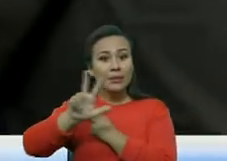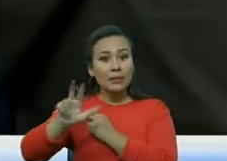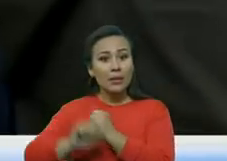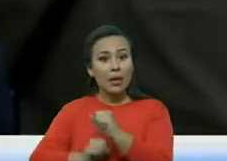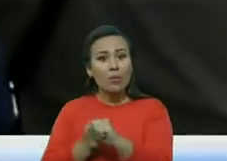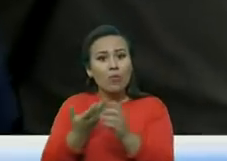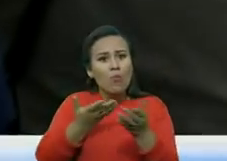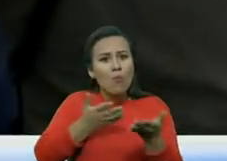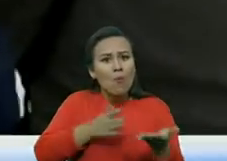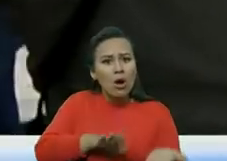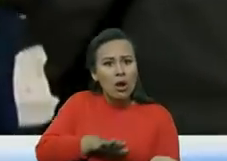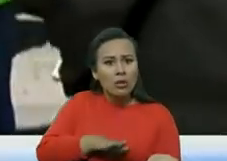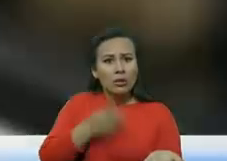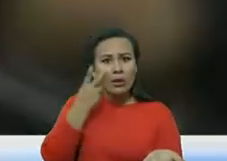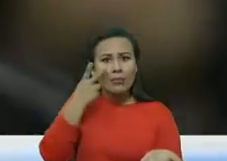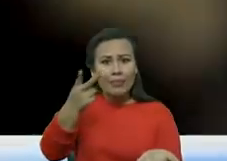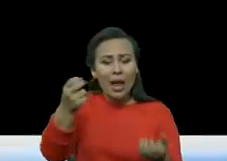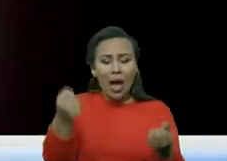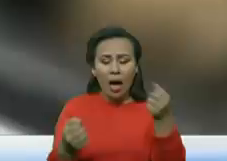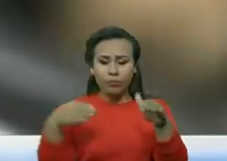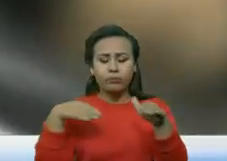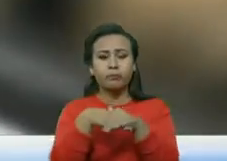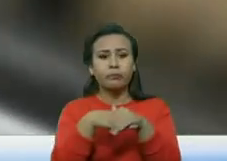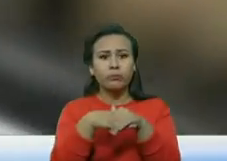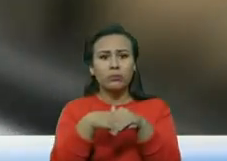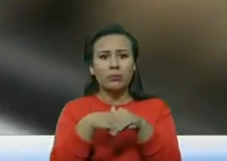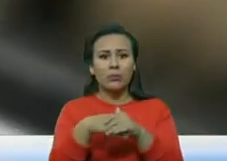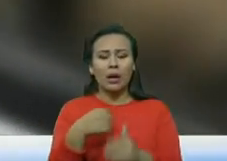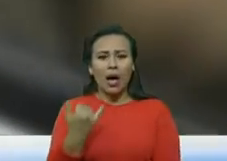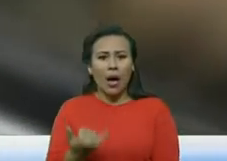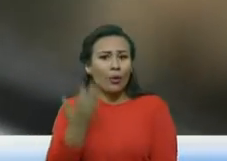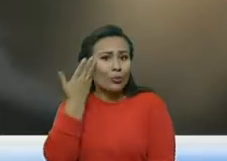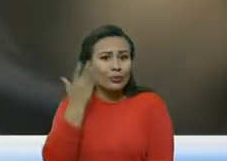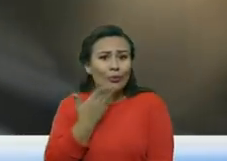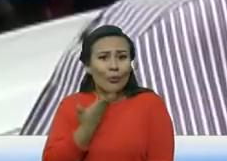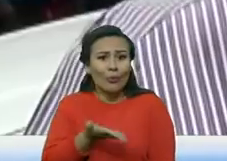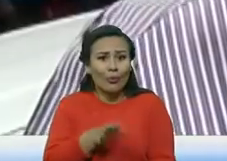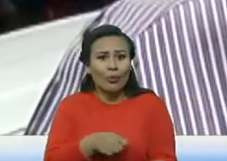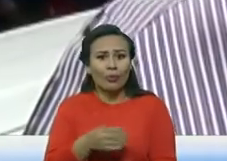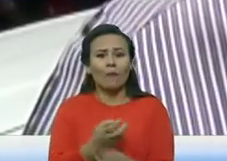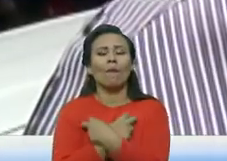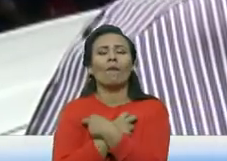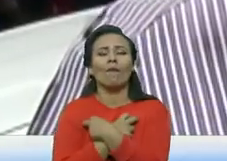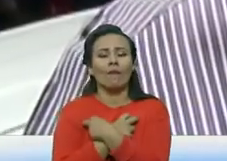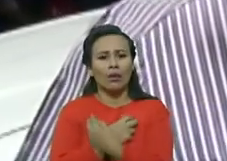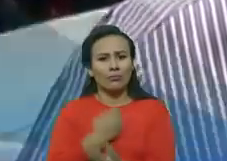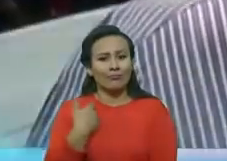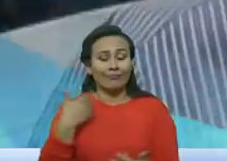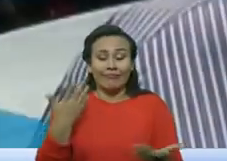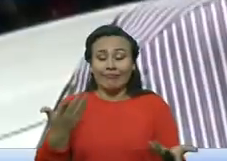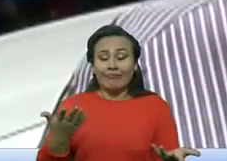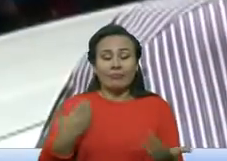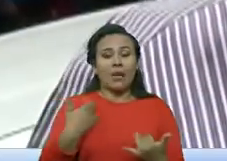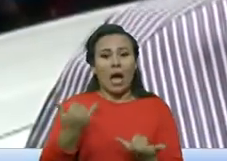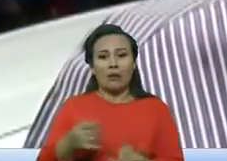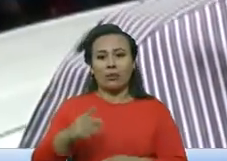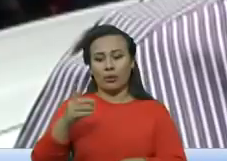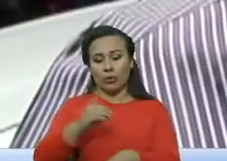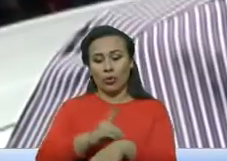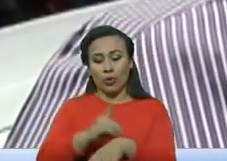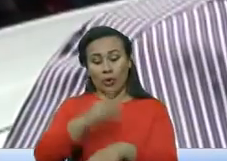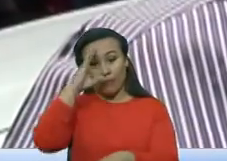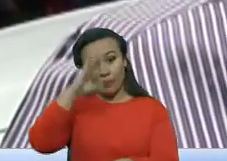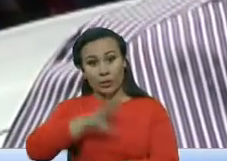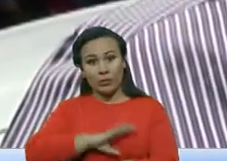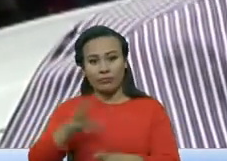al oriente de la ciudad de Riobamba. Las causas de su muerte aún se desconocen. La causa de la muerte lo determinará el médico legista.